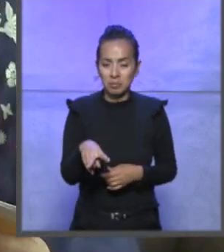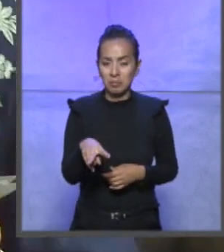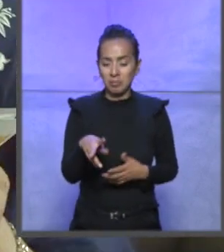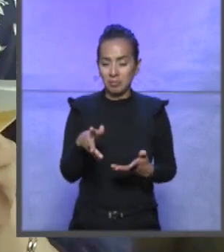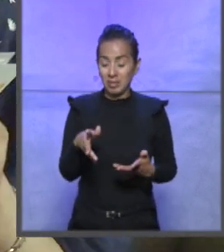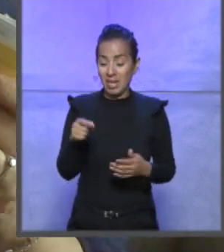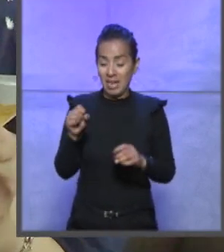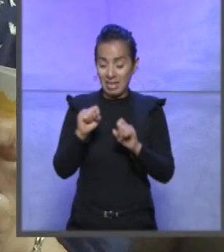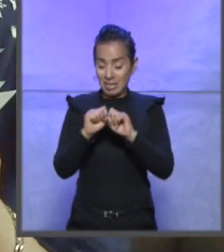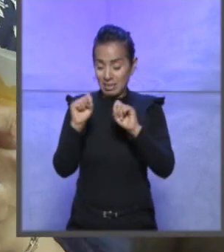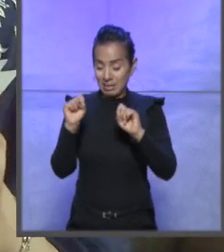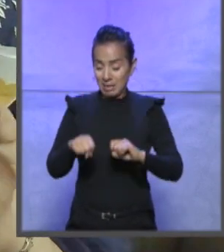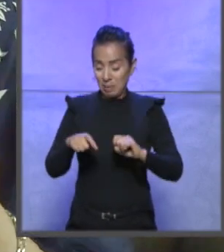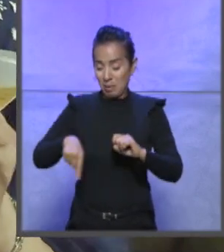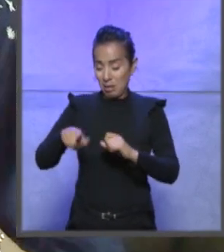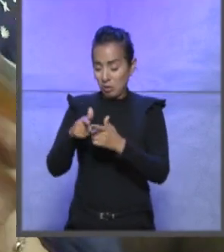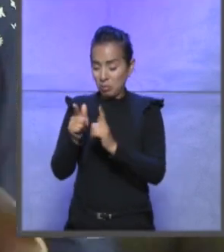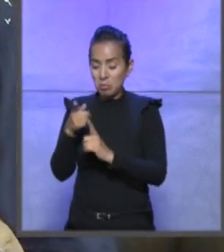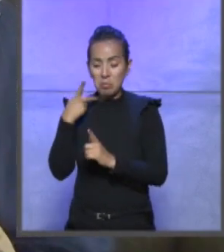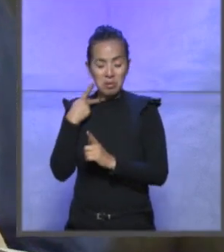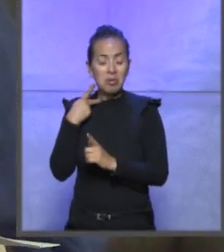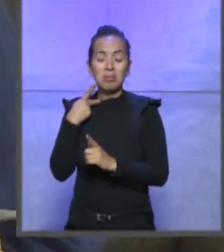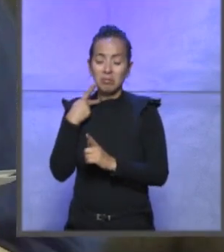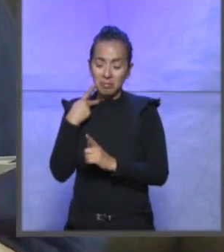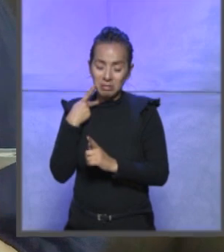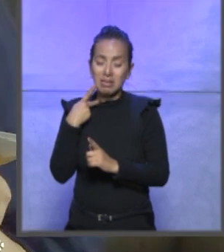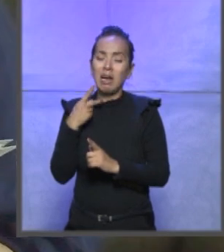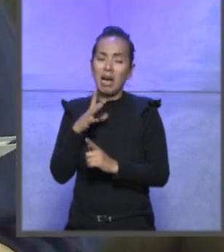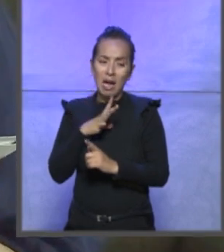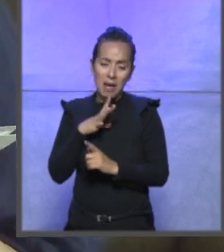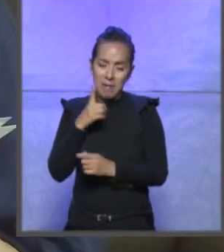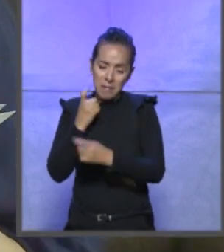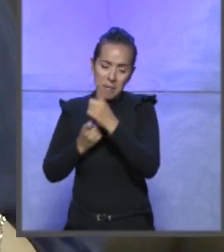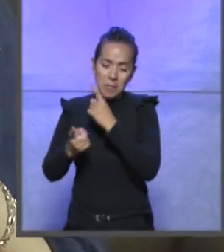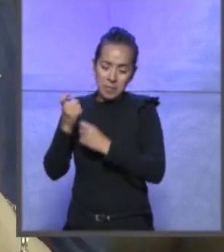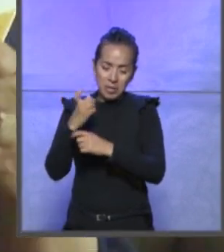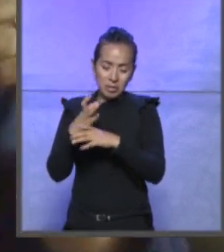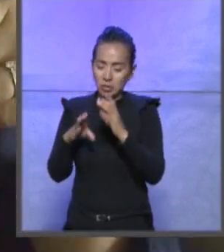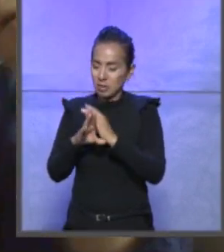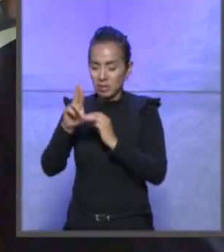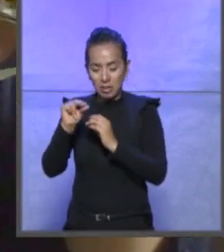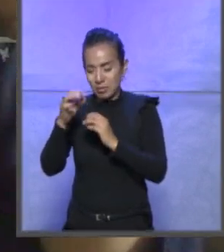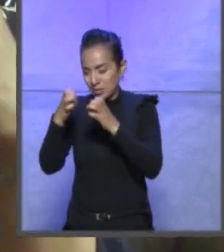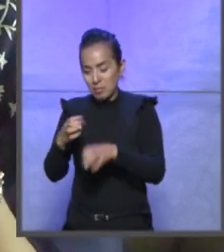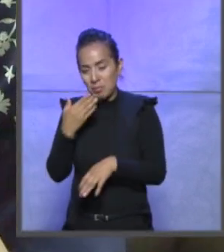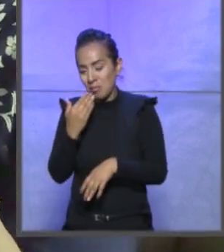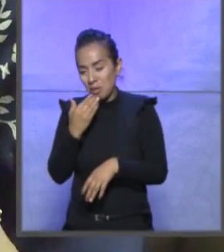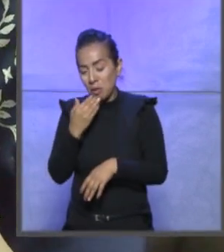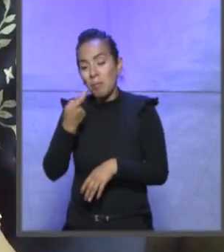Lamentablemente, nuestro sistema de partidos tiene muchos vicios, muchísimos, pero son cambios